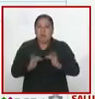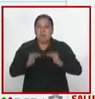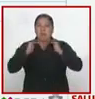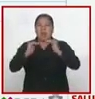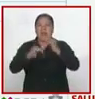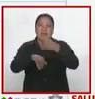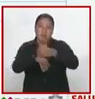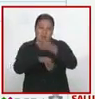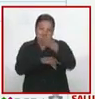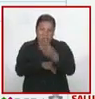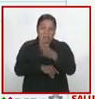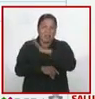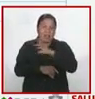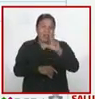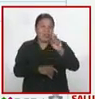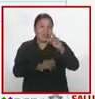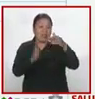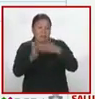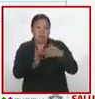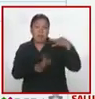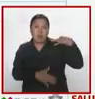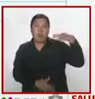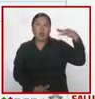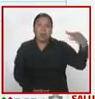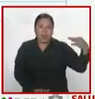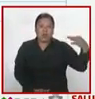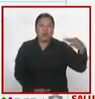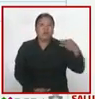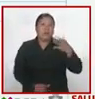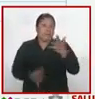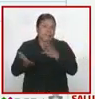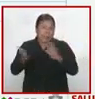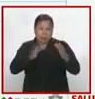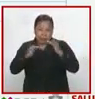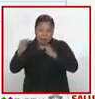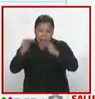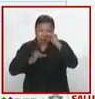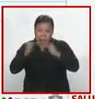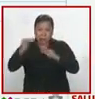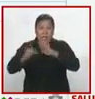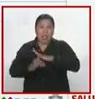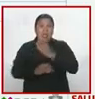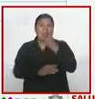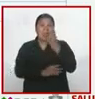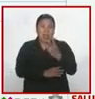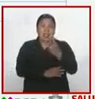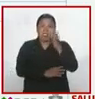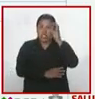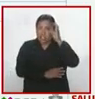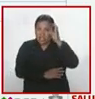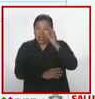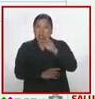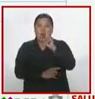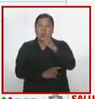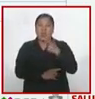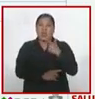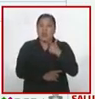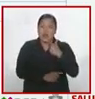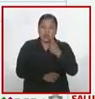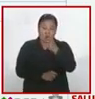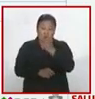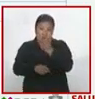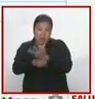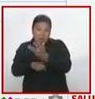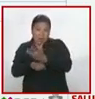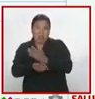poblaciones de 30.000 voluntarios en promedio y vean tenemos tres vacunas chinas una inglesa un estadounidense